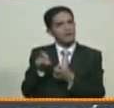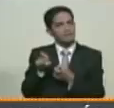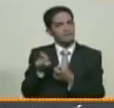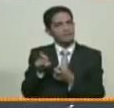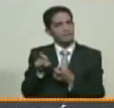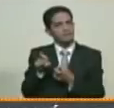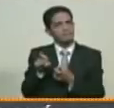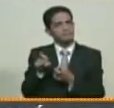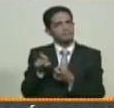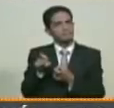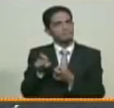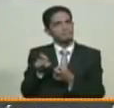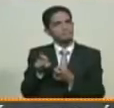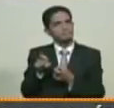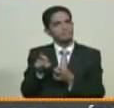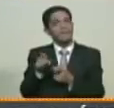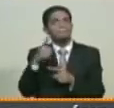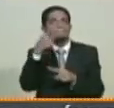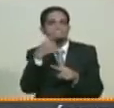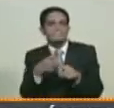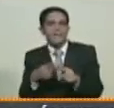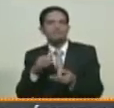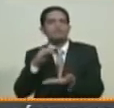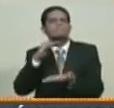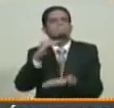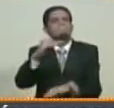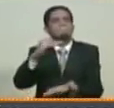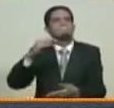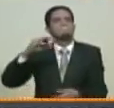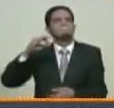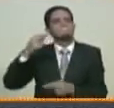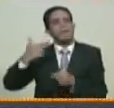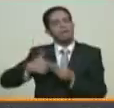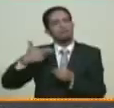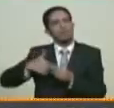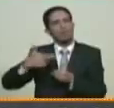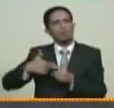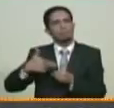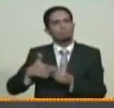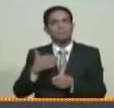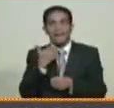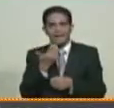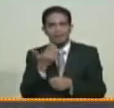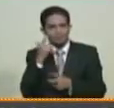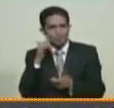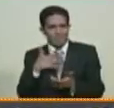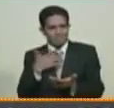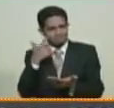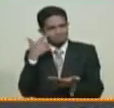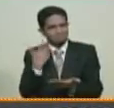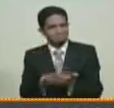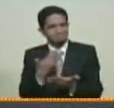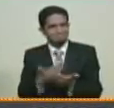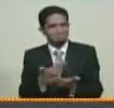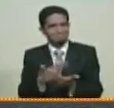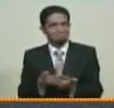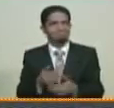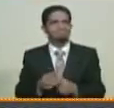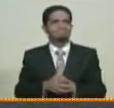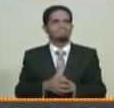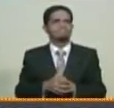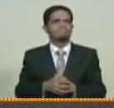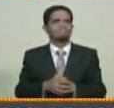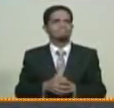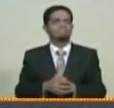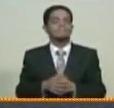primero de septiembre medio barril de petróleo es decir es un hecho tangible en el caso de que perciban el salario mínimo que